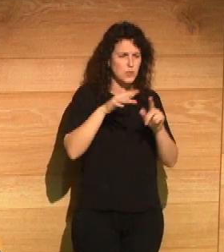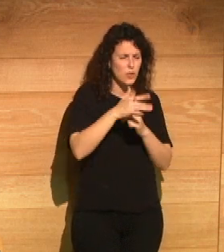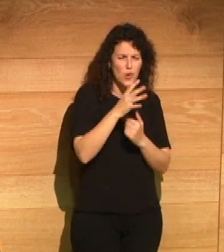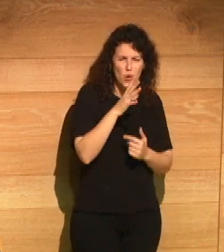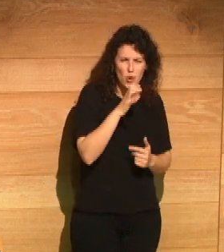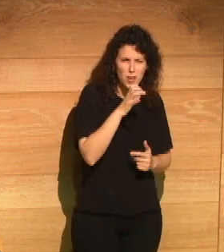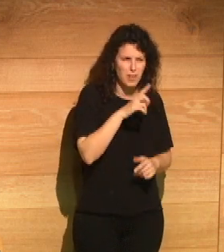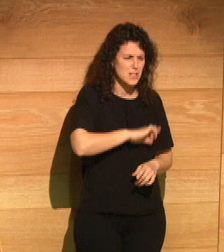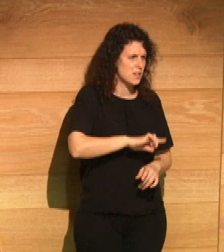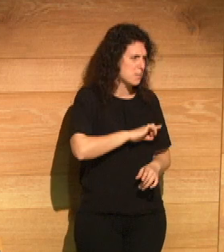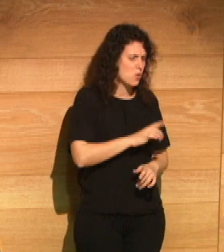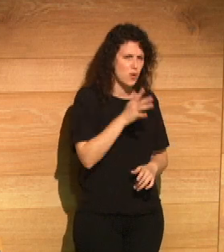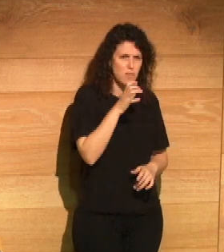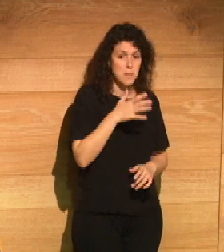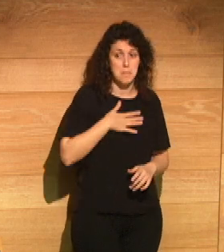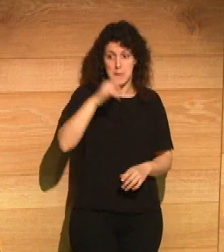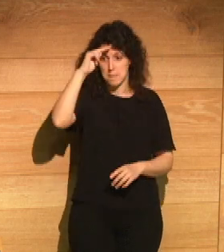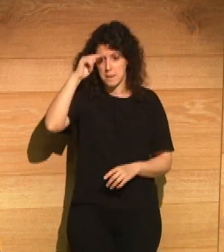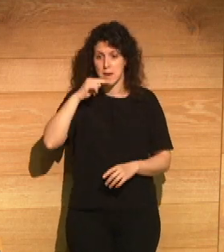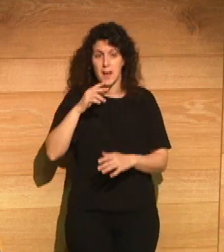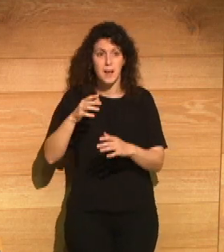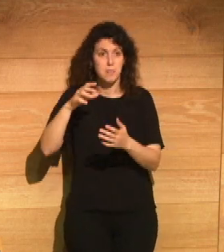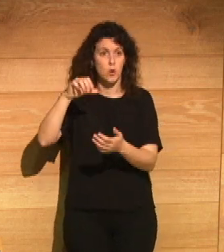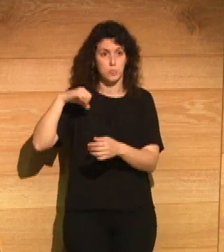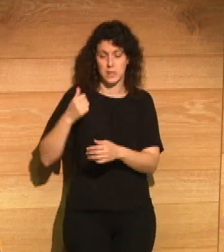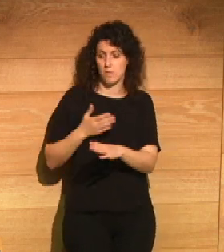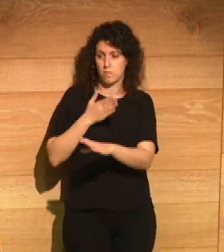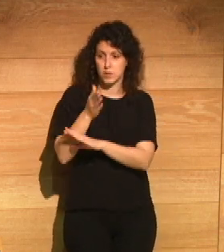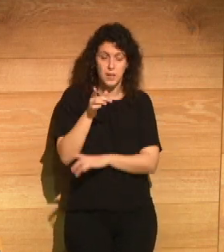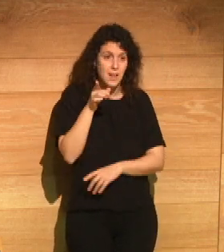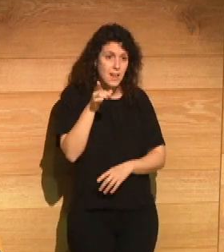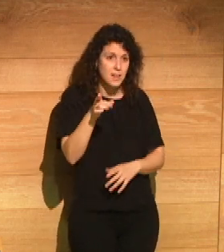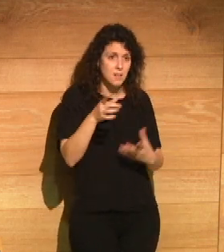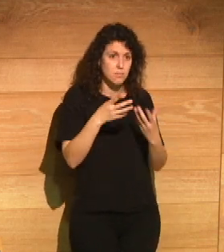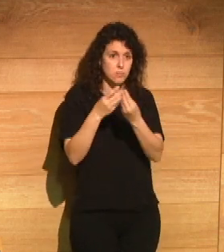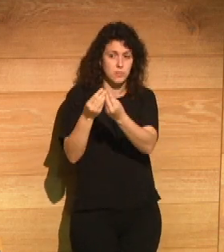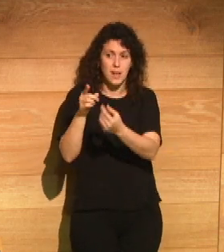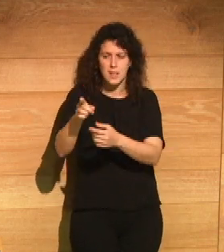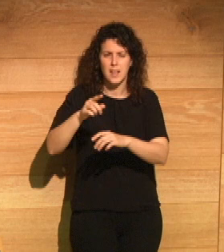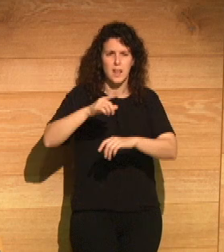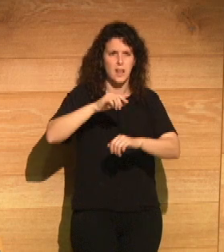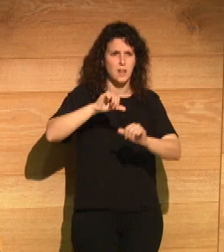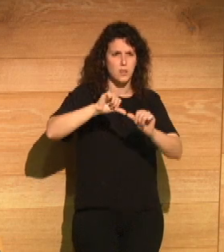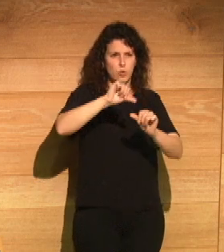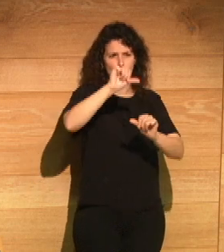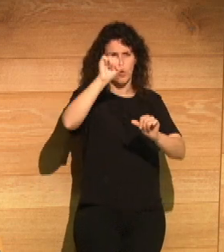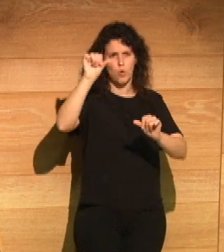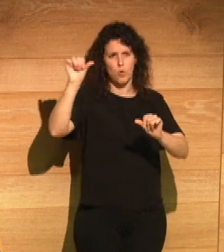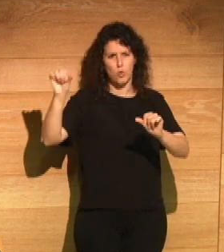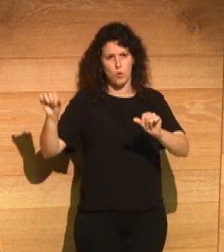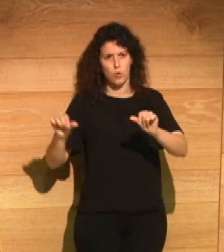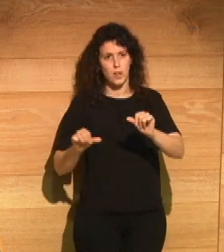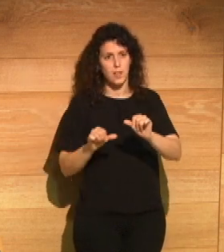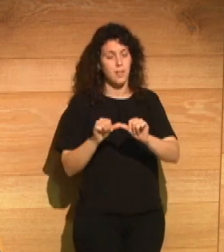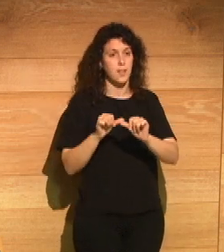hubiera sentido. Mi papá la llevó a la clínica y allí sufrió toda la tarde, toda la noche, toda la mañana del día